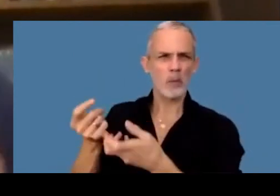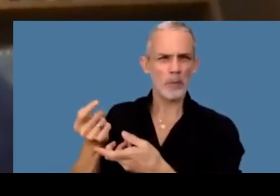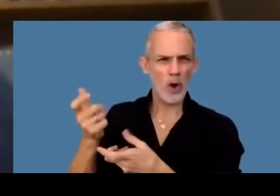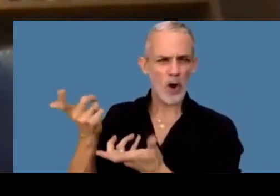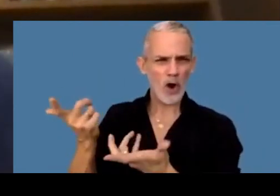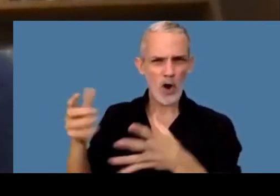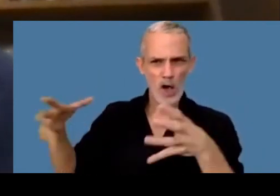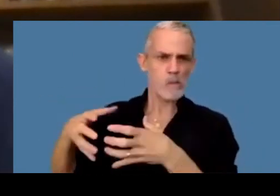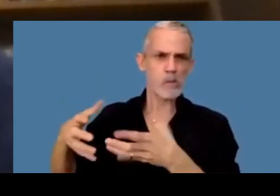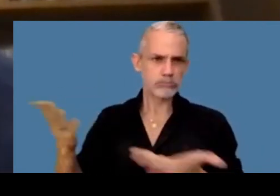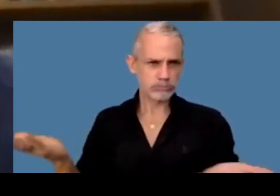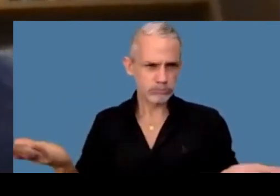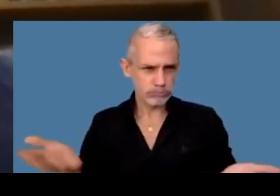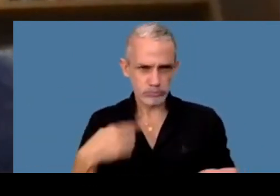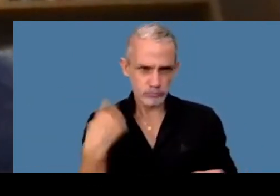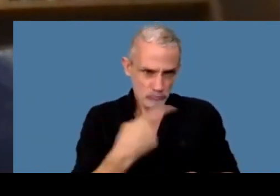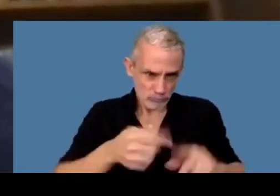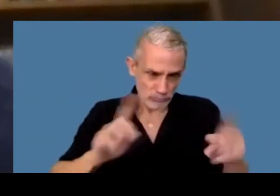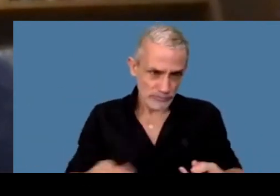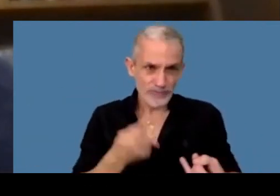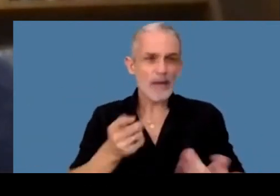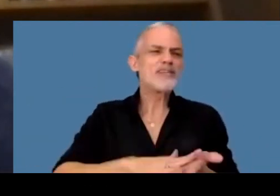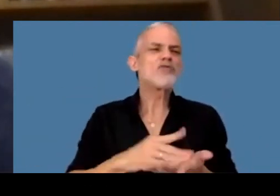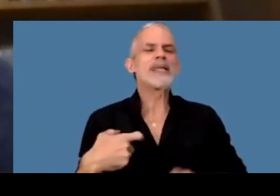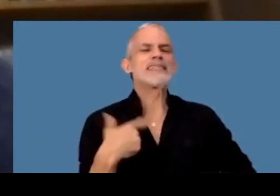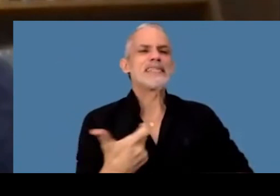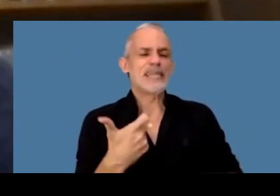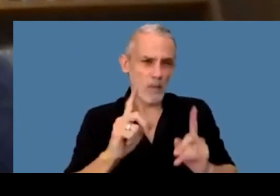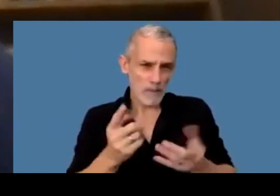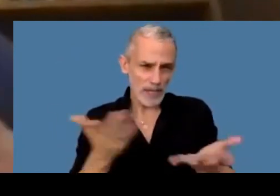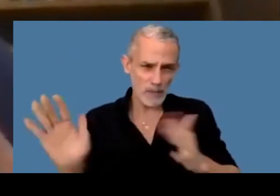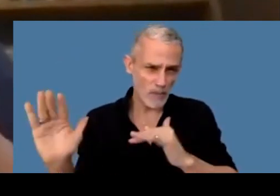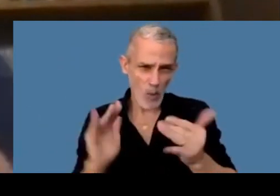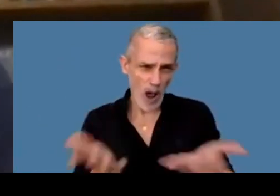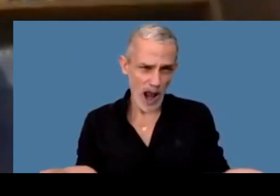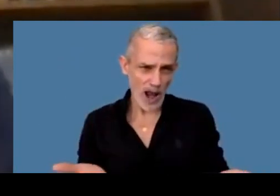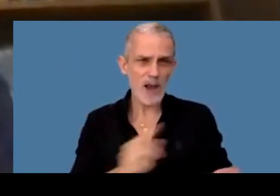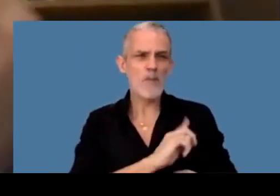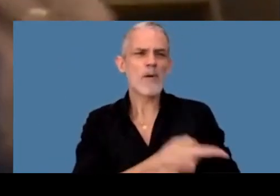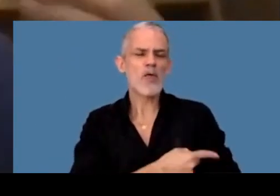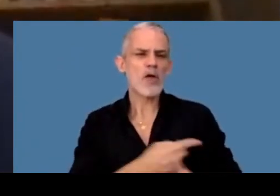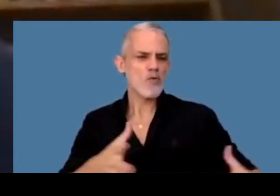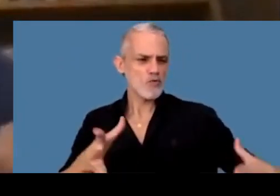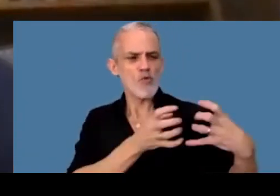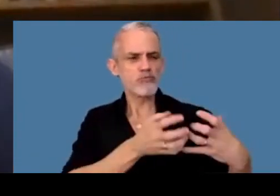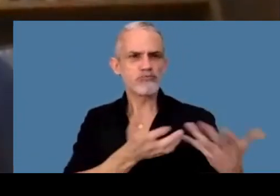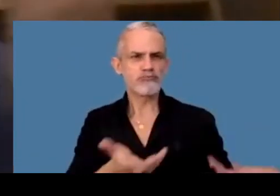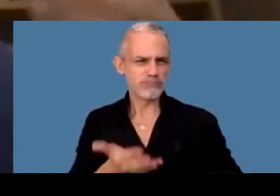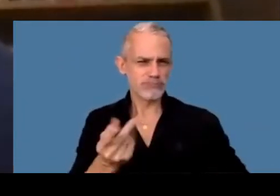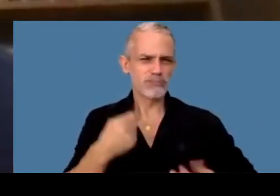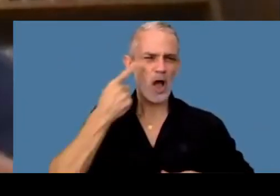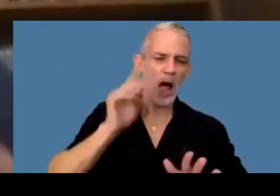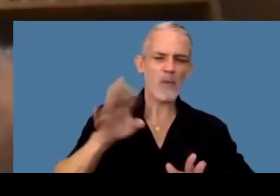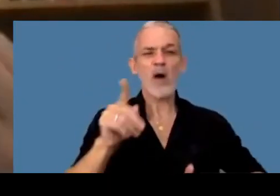¿cómo no nos vamos a concentrar nosotros desde el punto de vista sindical? Yo cuando veo que siguen algunos queriendo